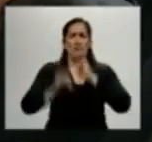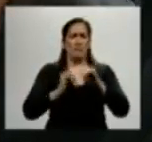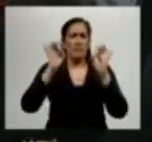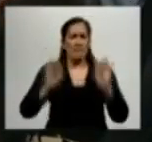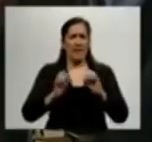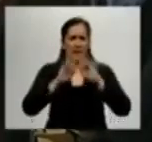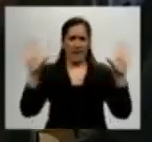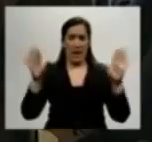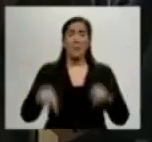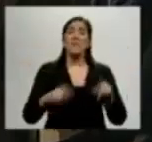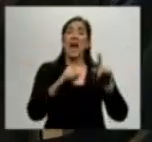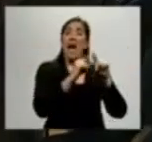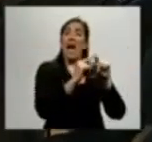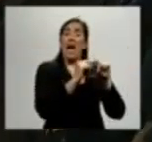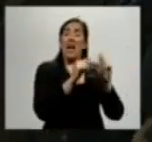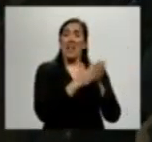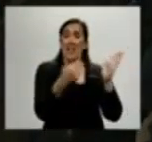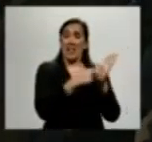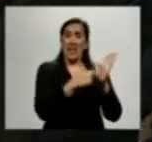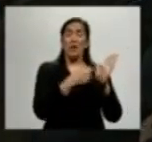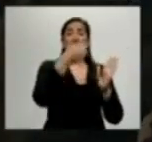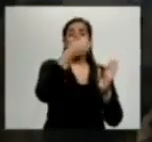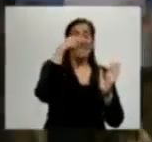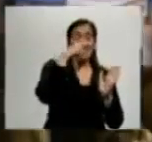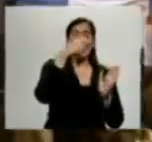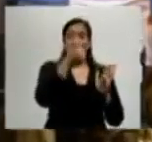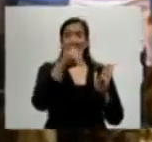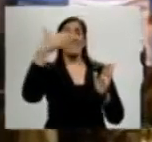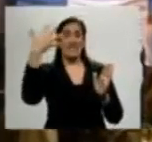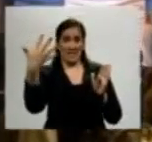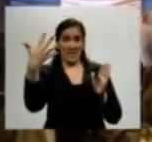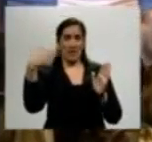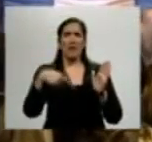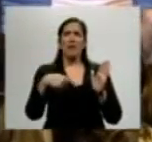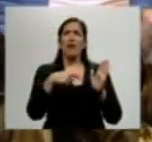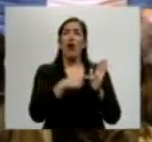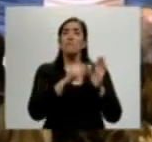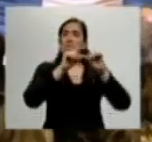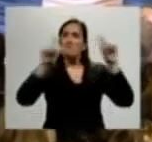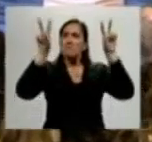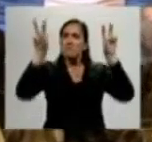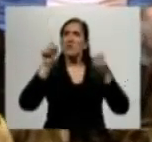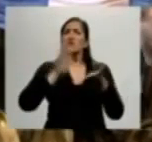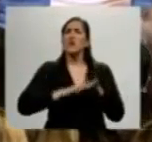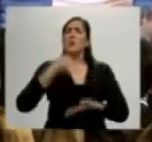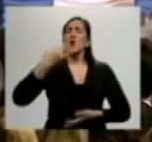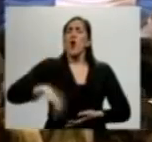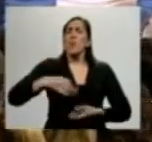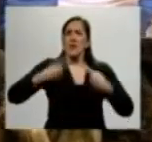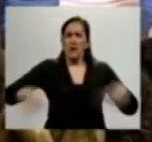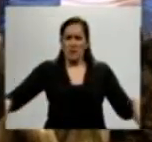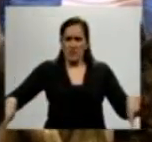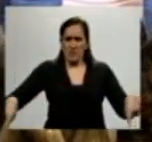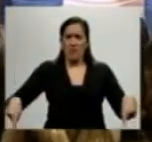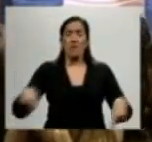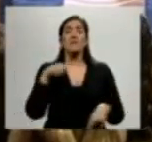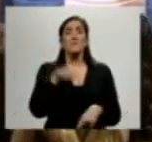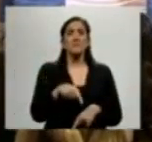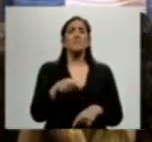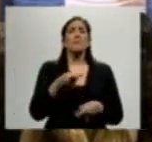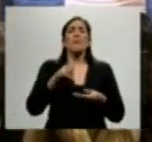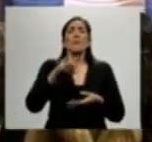establece en su artículo 765, en el capítulo de las obligaciones, la distinción de moneda